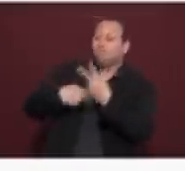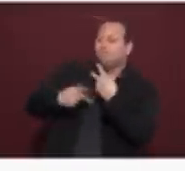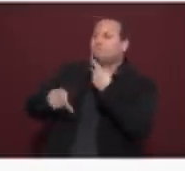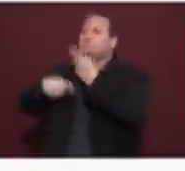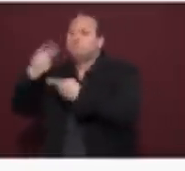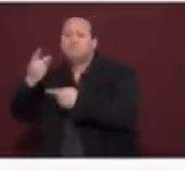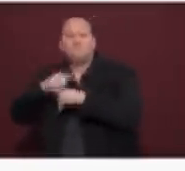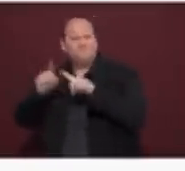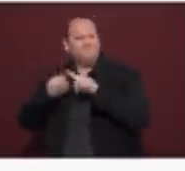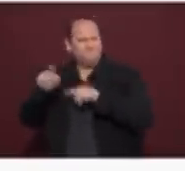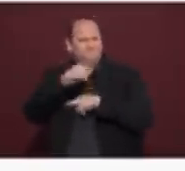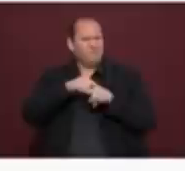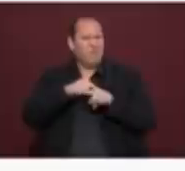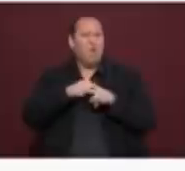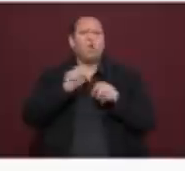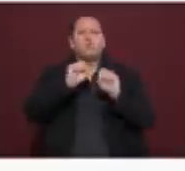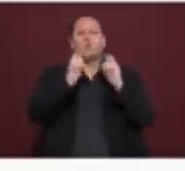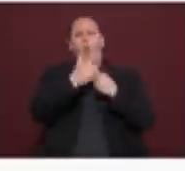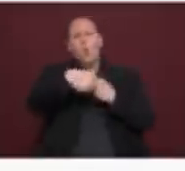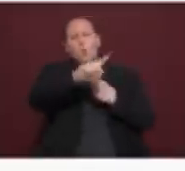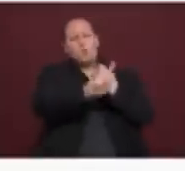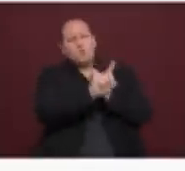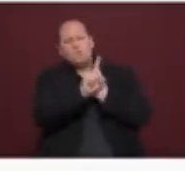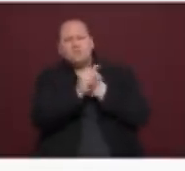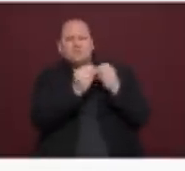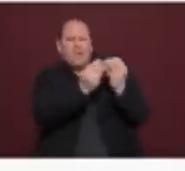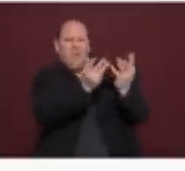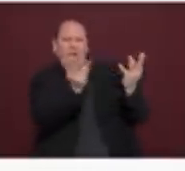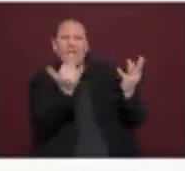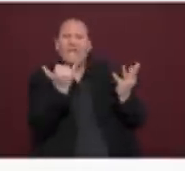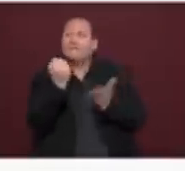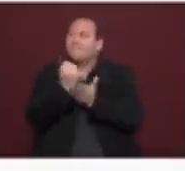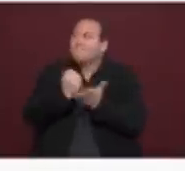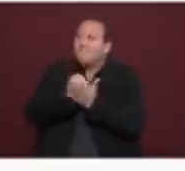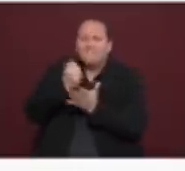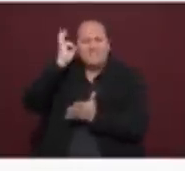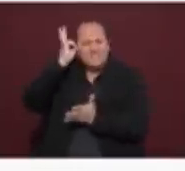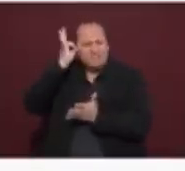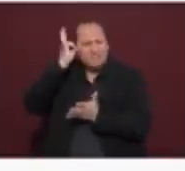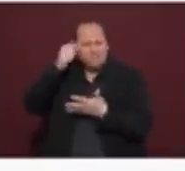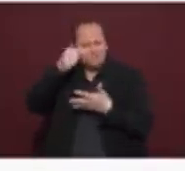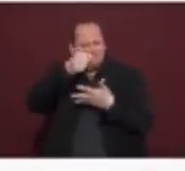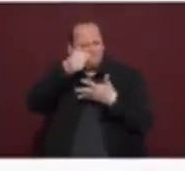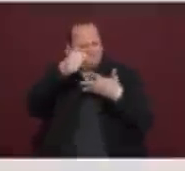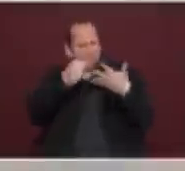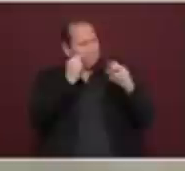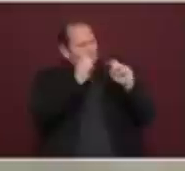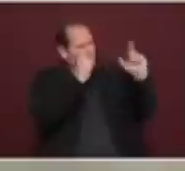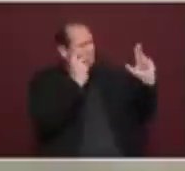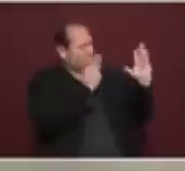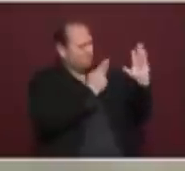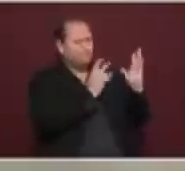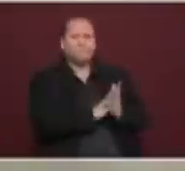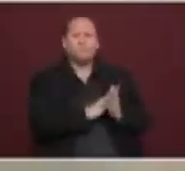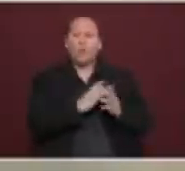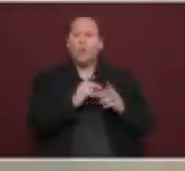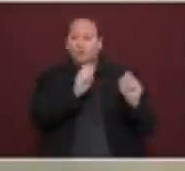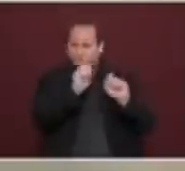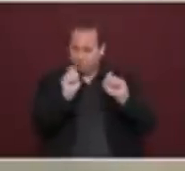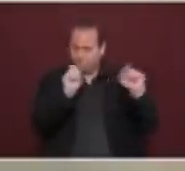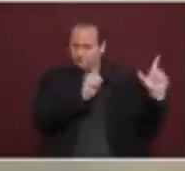del tejido social y una demanda permanente de servicios esto no nos conjugado la siguiente por